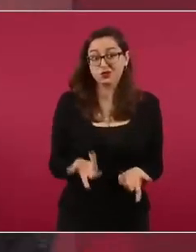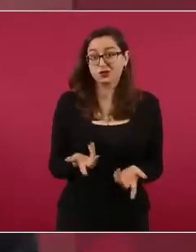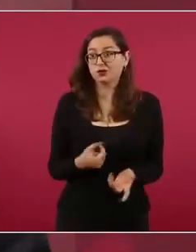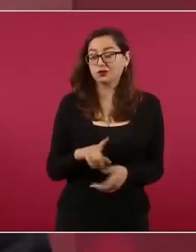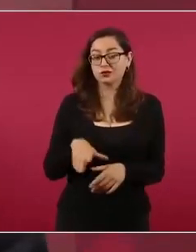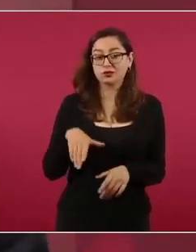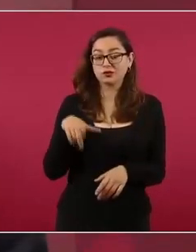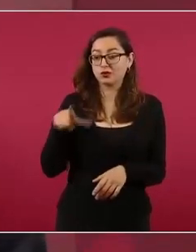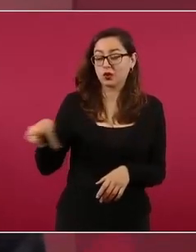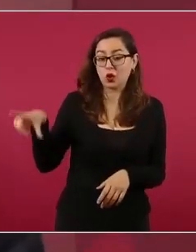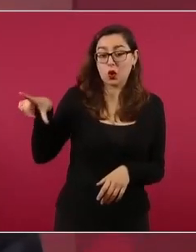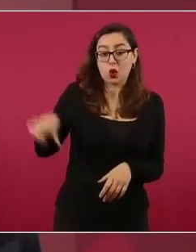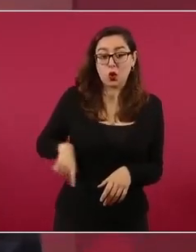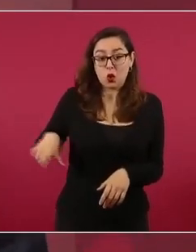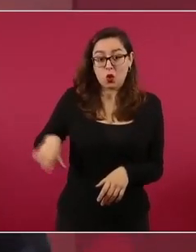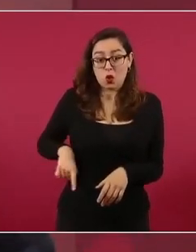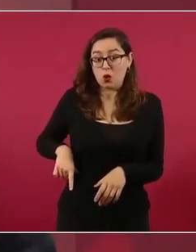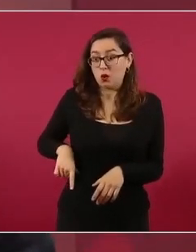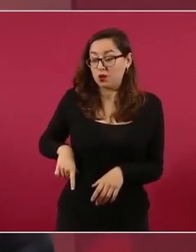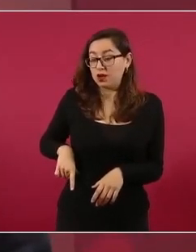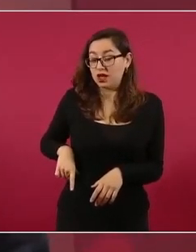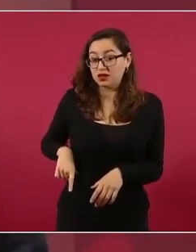gobiernos como el nuestro